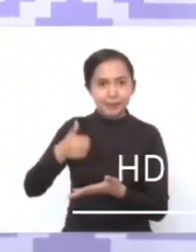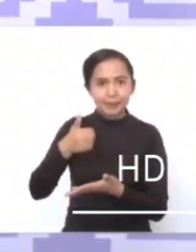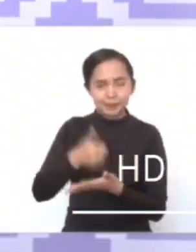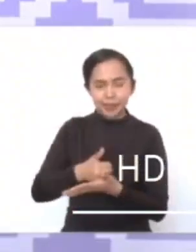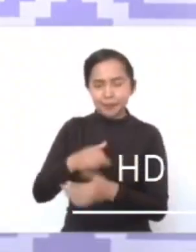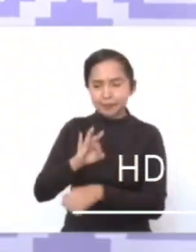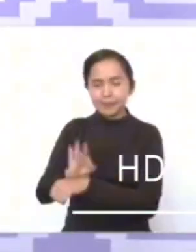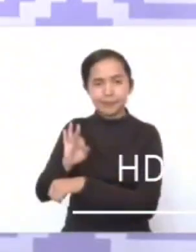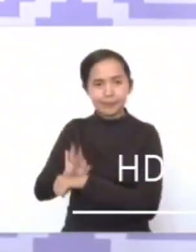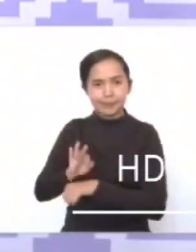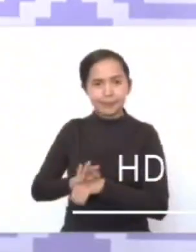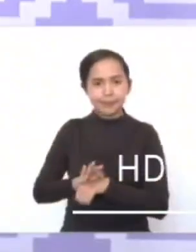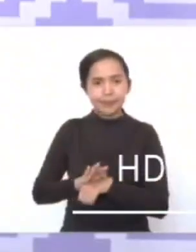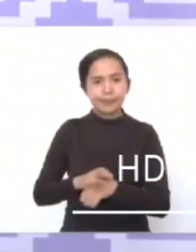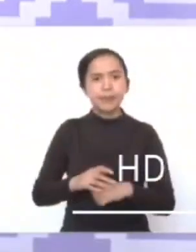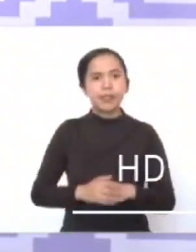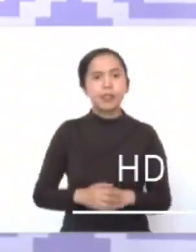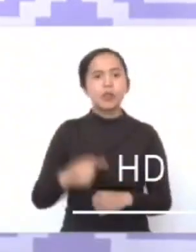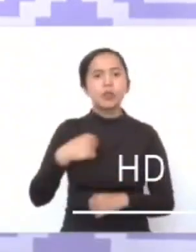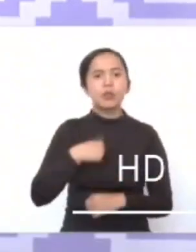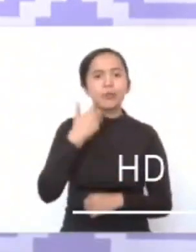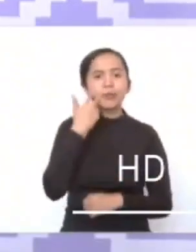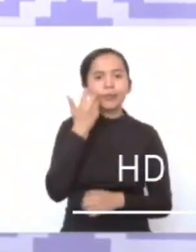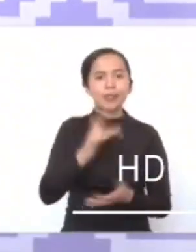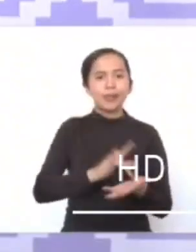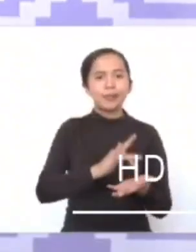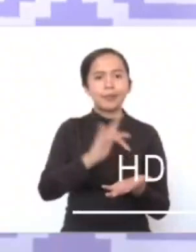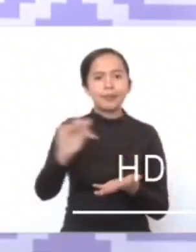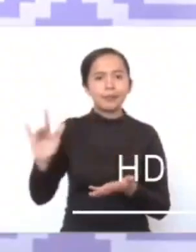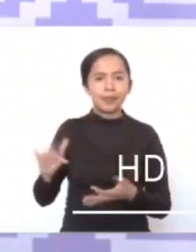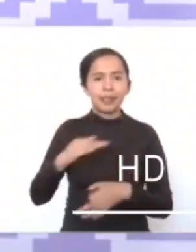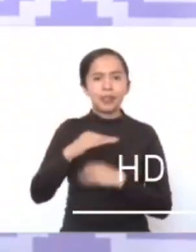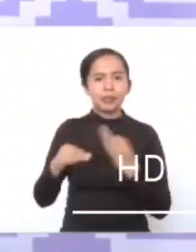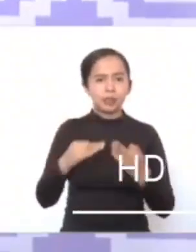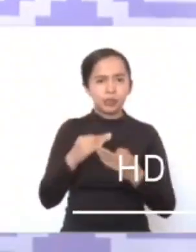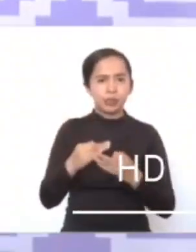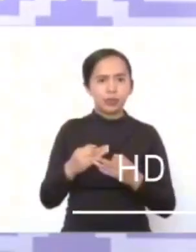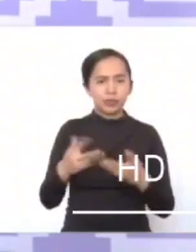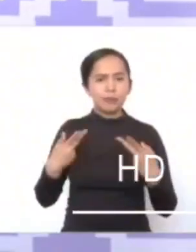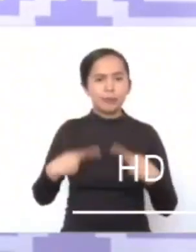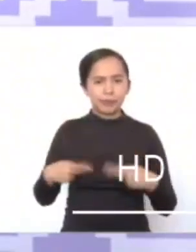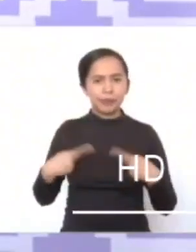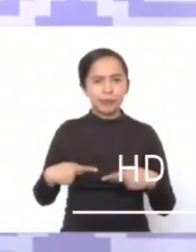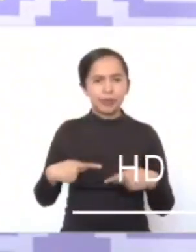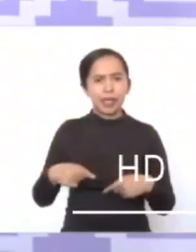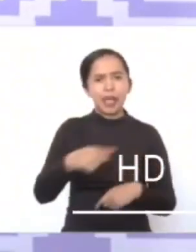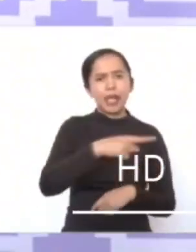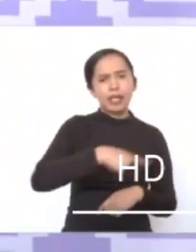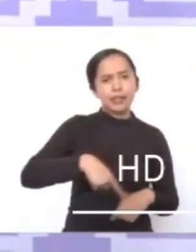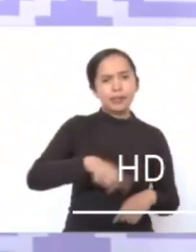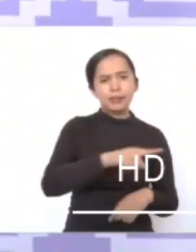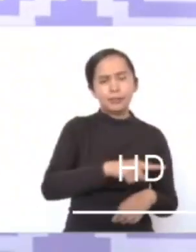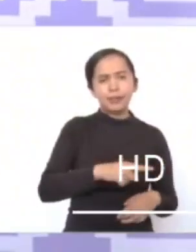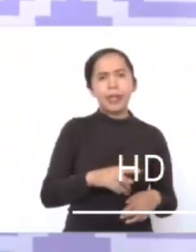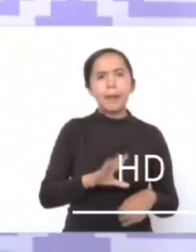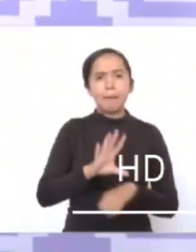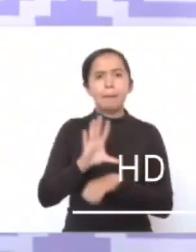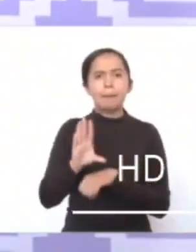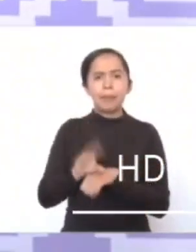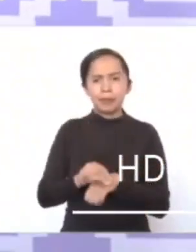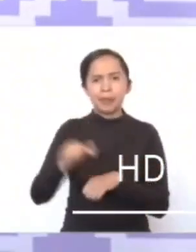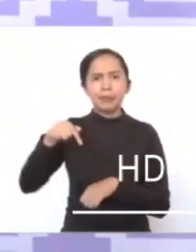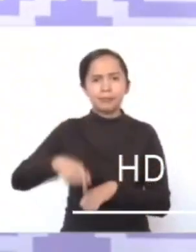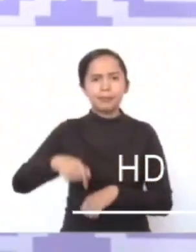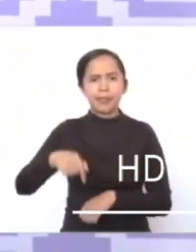esta gran ciudad. Quiero agradecer a todos y todas los que hicieron posible este espacio de diálogo